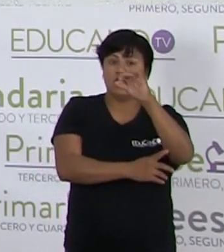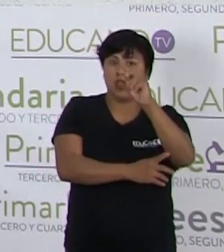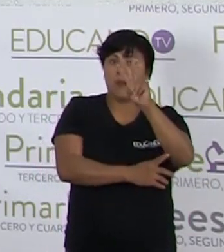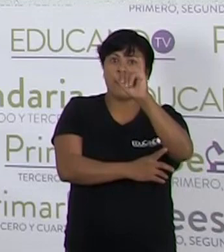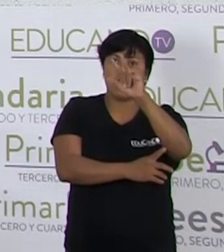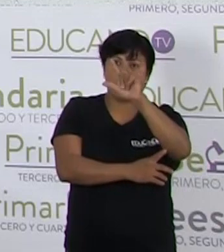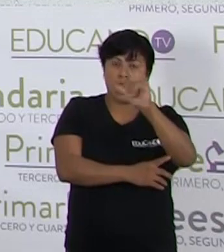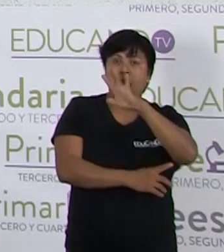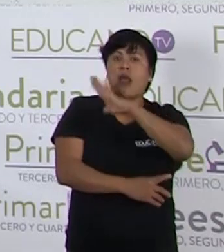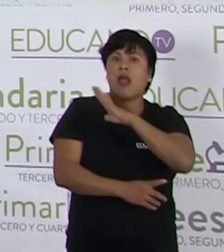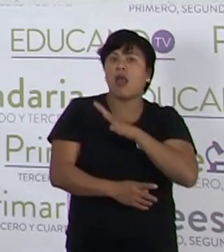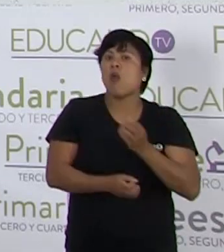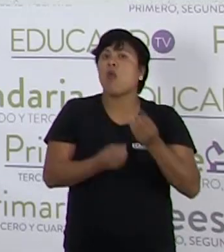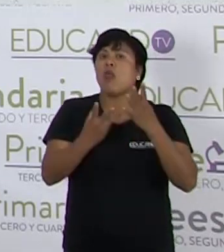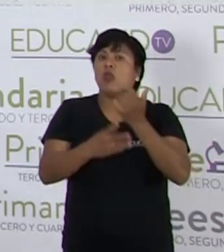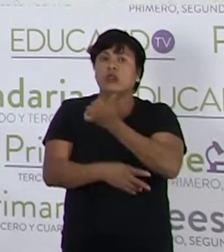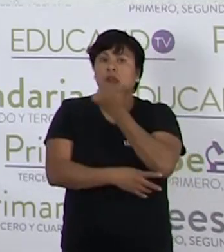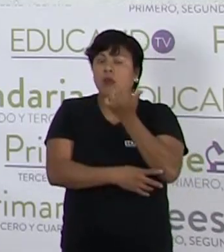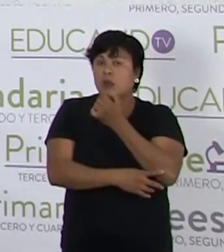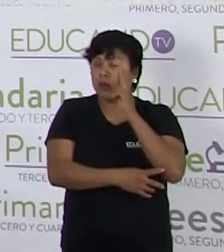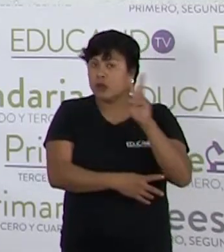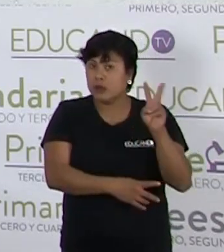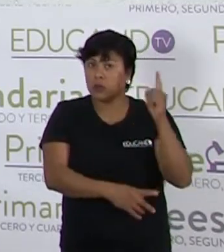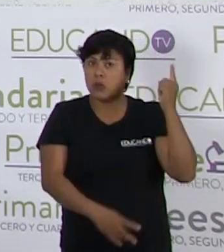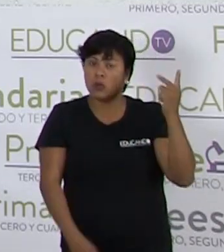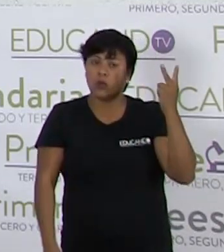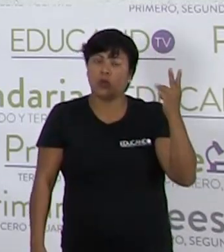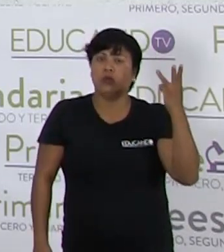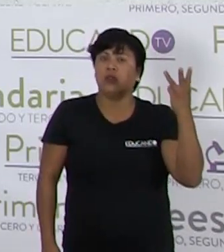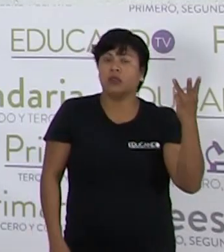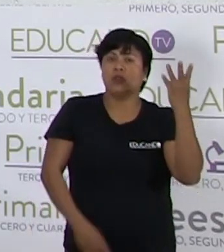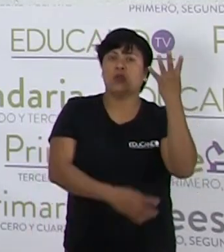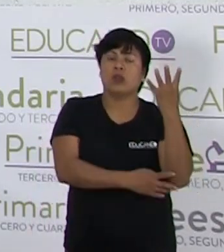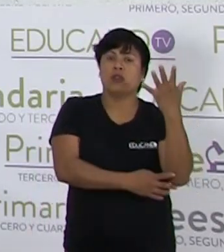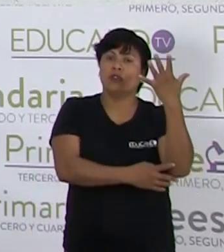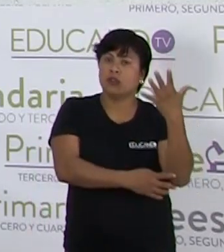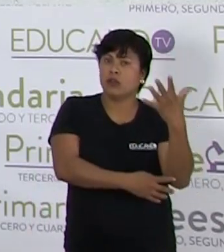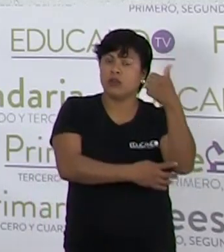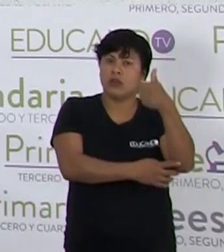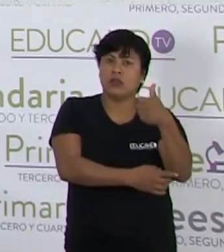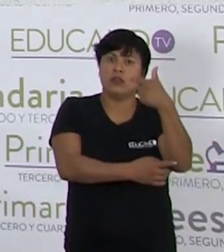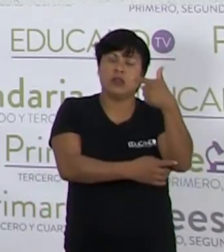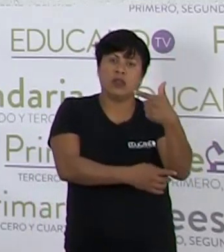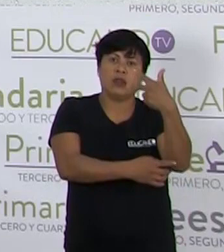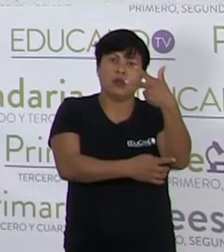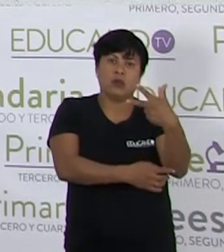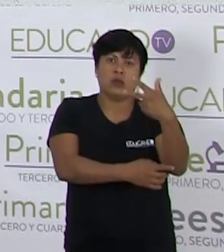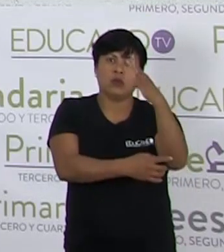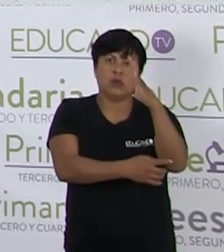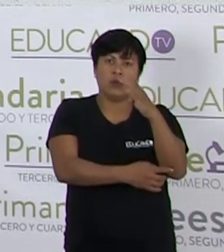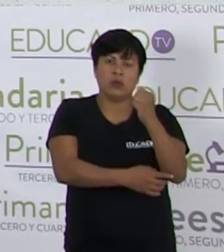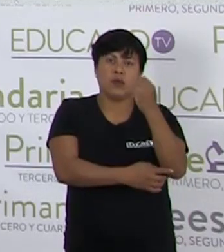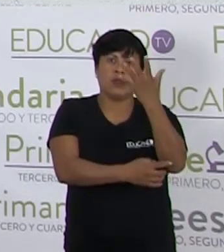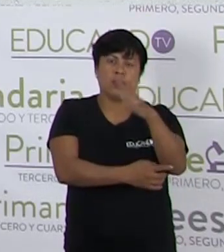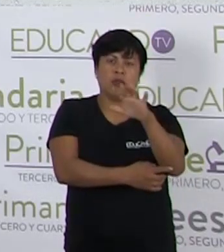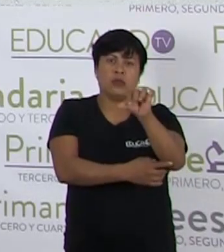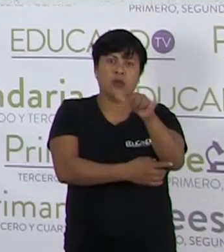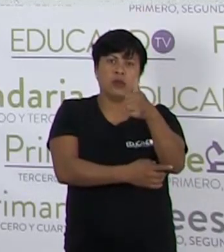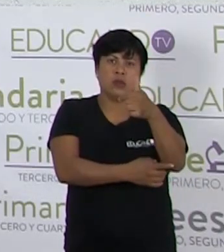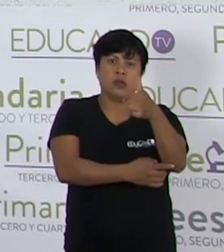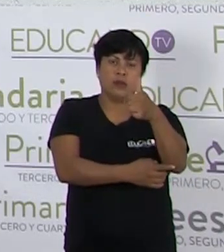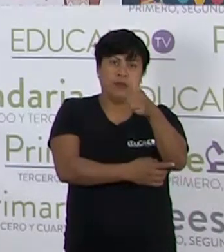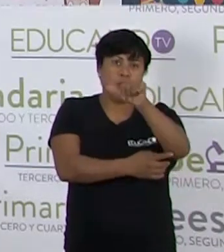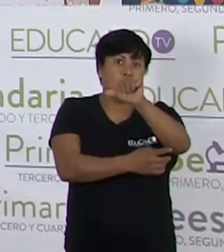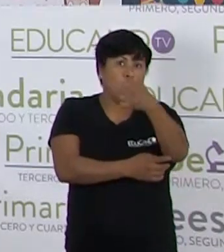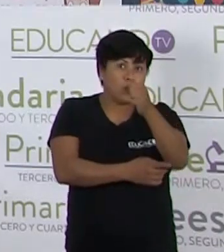de alumnos. Observa, 1, 2, 3, 4, 5, 6, 7, 8, 9, 10,